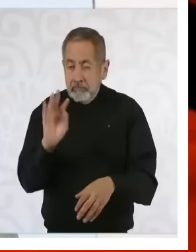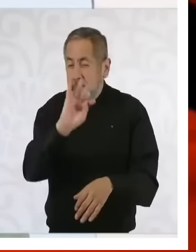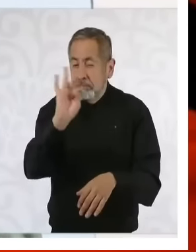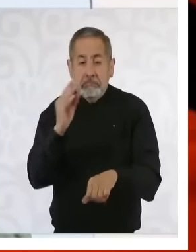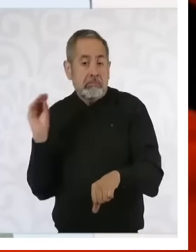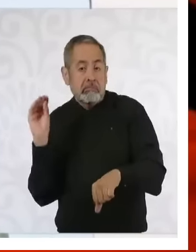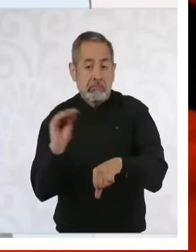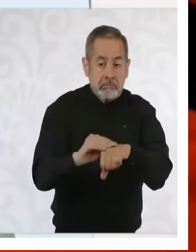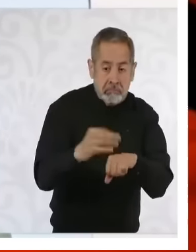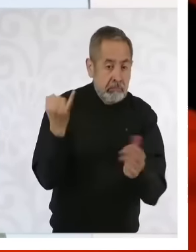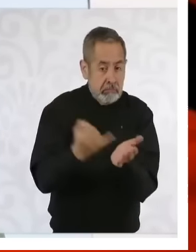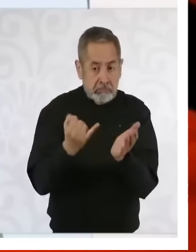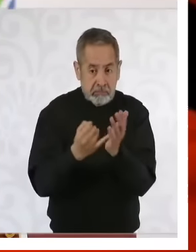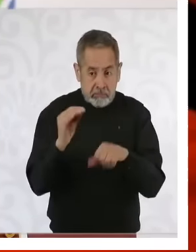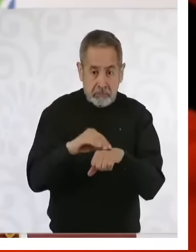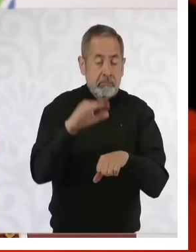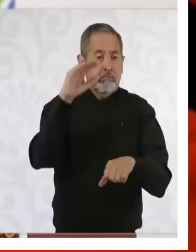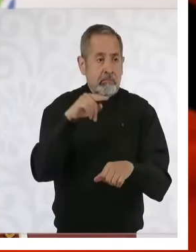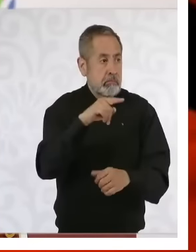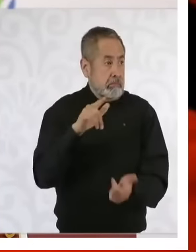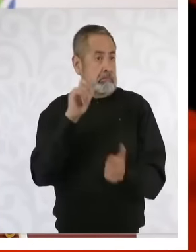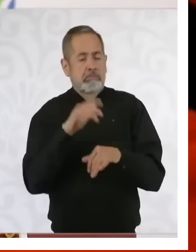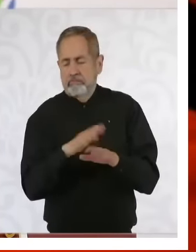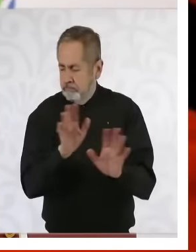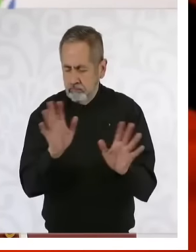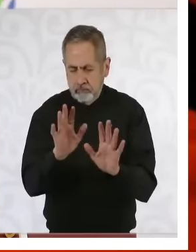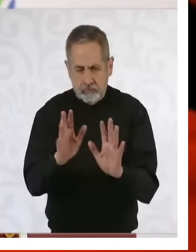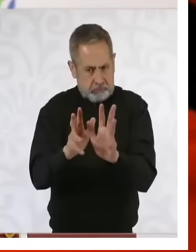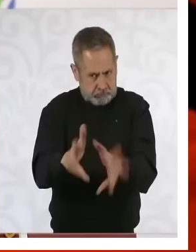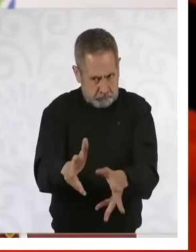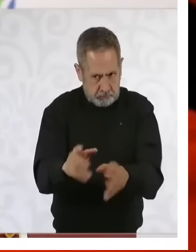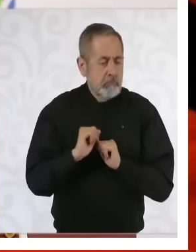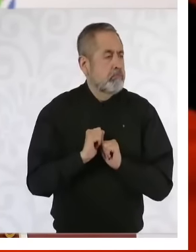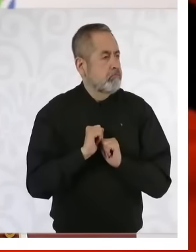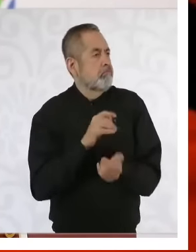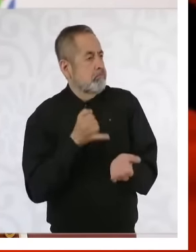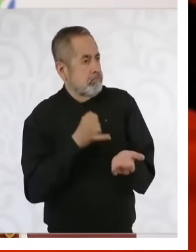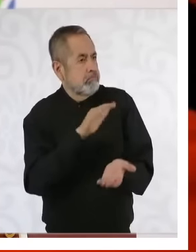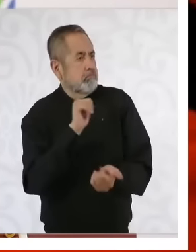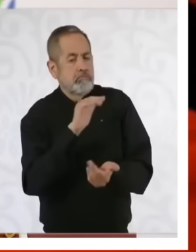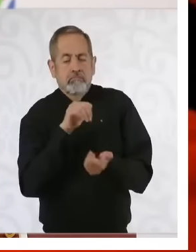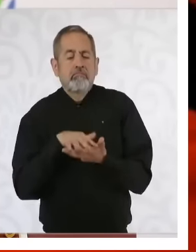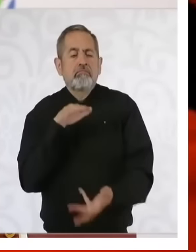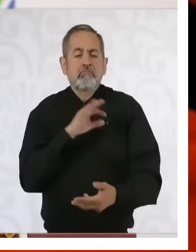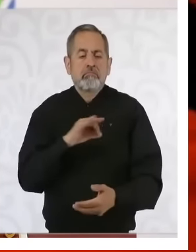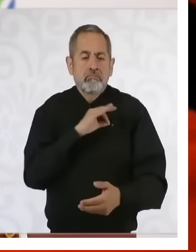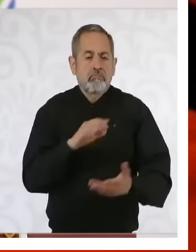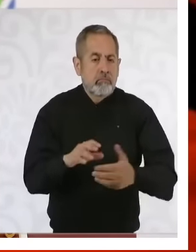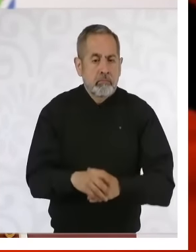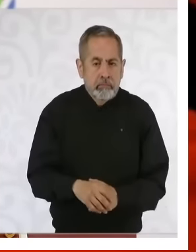tasas, que es a donde pudiera ir una reforma fiscal. Entonces, por eso no se está planteando, y yo he dicho que hay dos